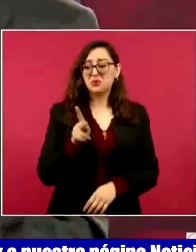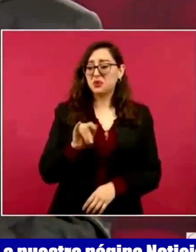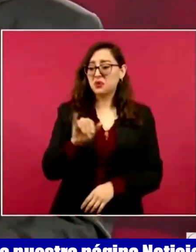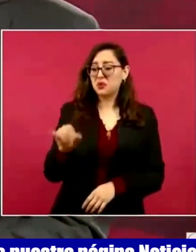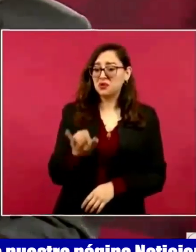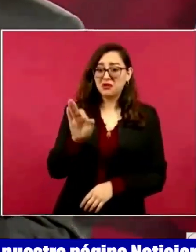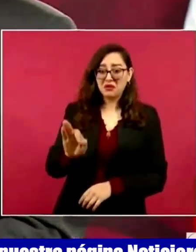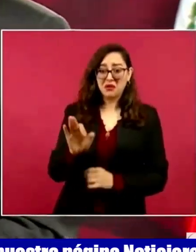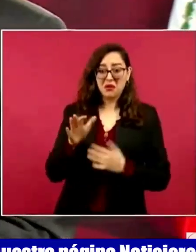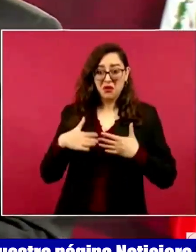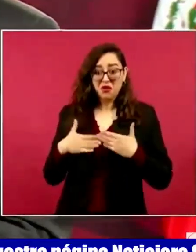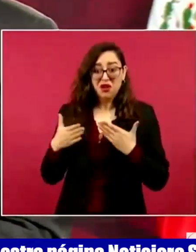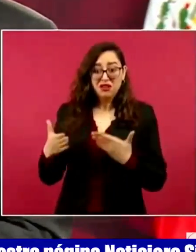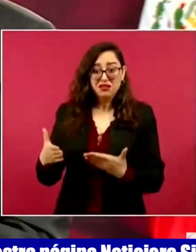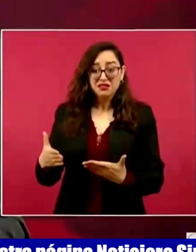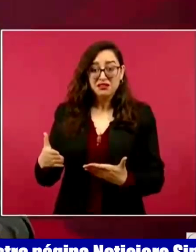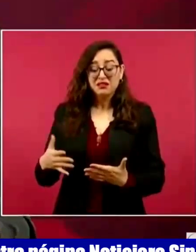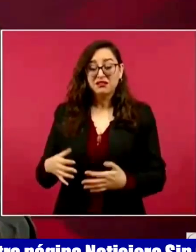pues